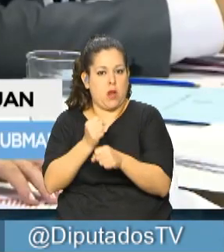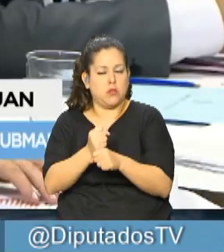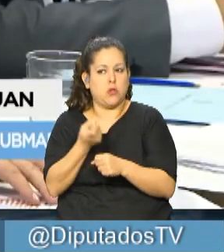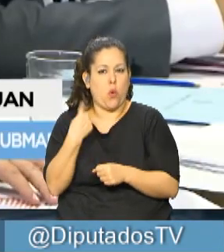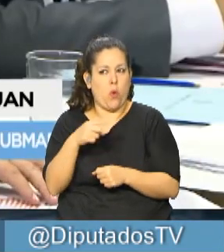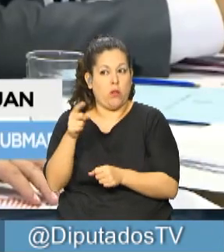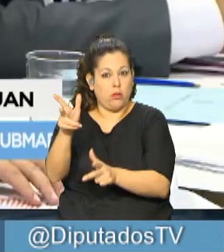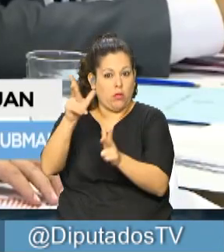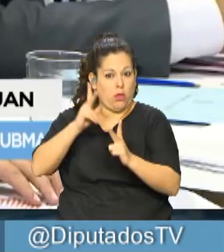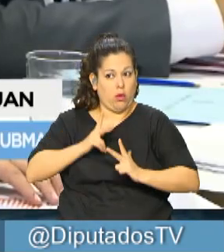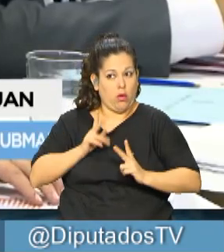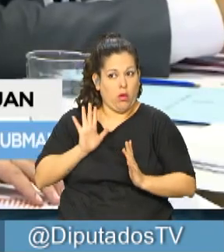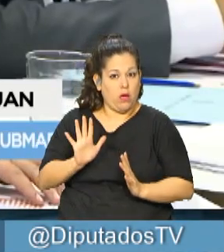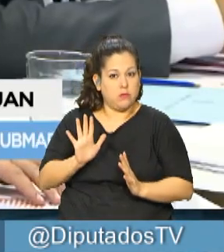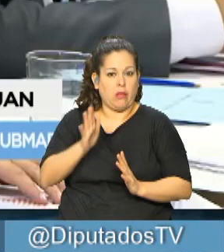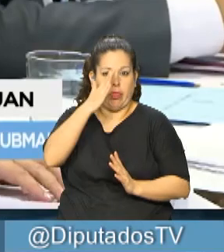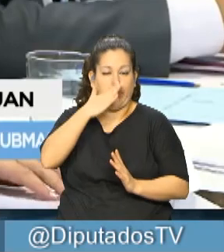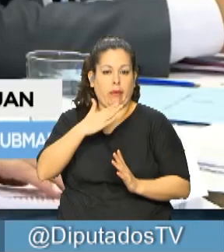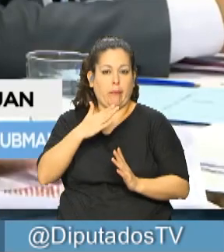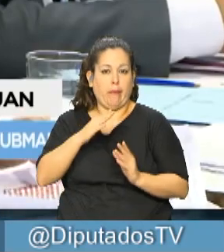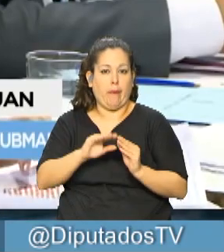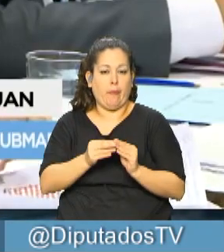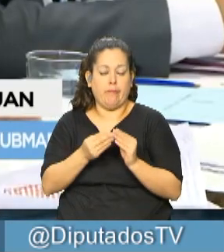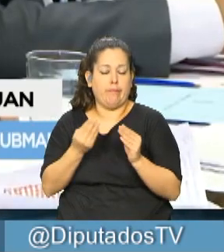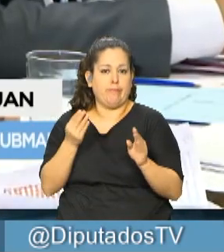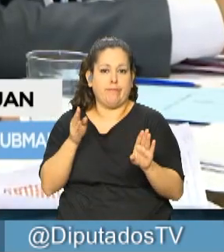ahí y se iba a cerrar el caso y todo queda en las personas que están muertas,